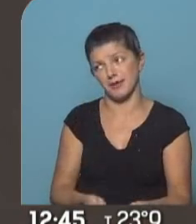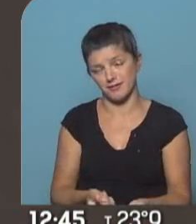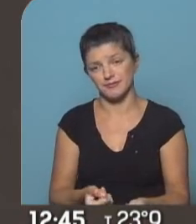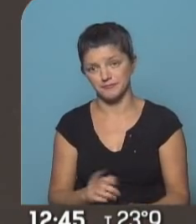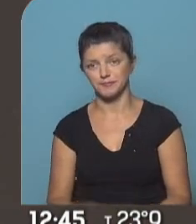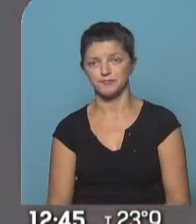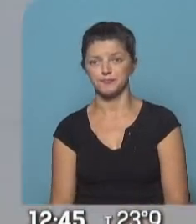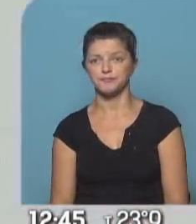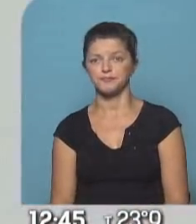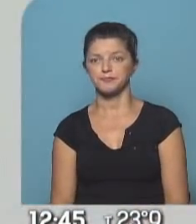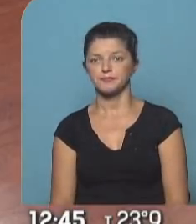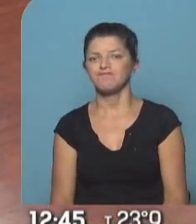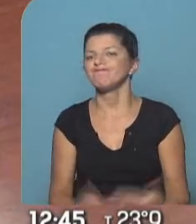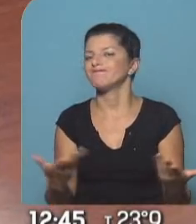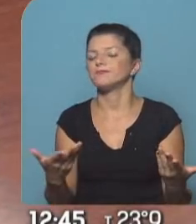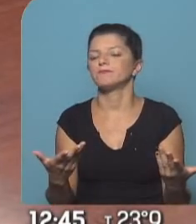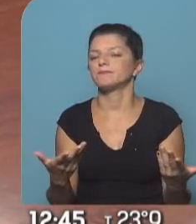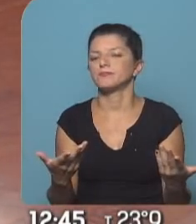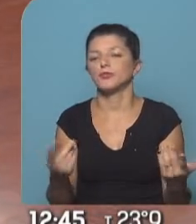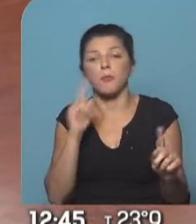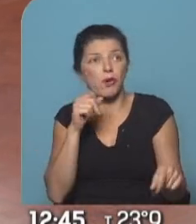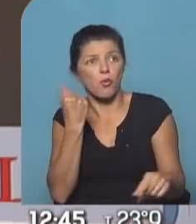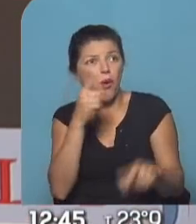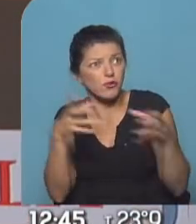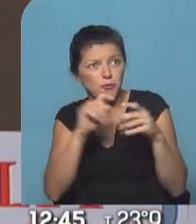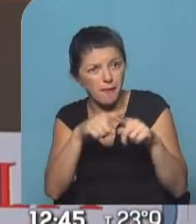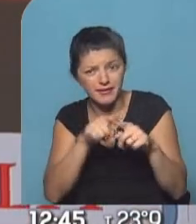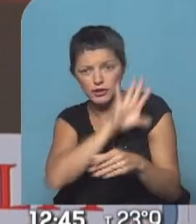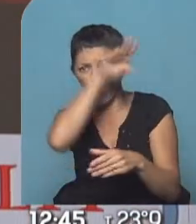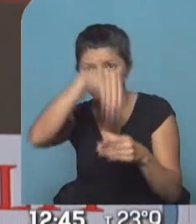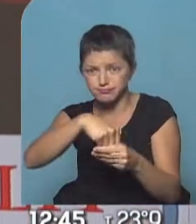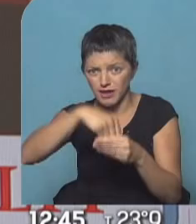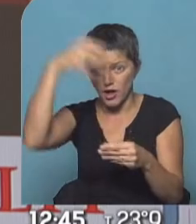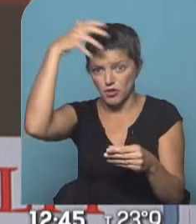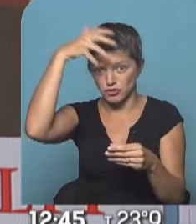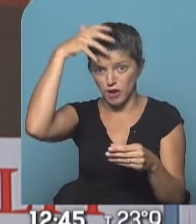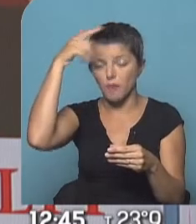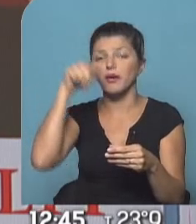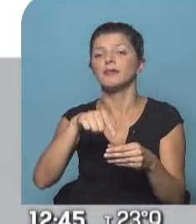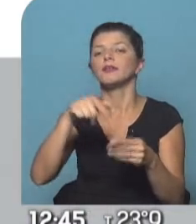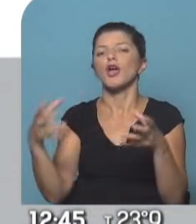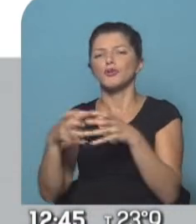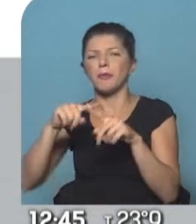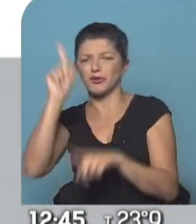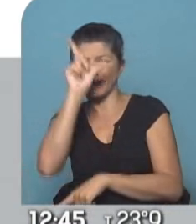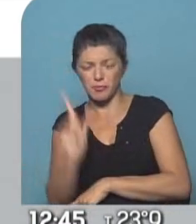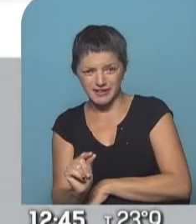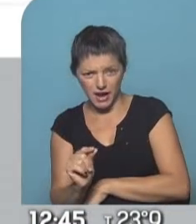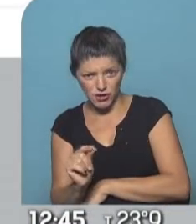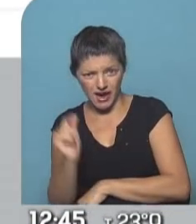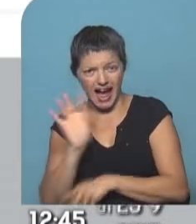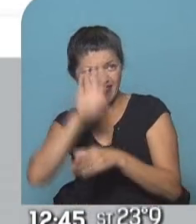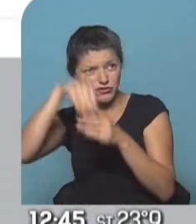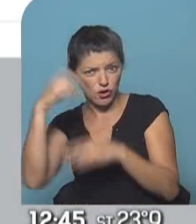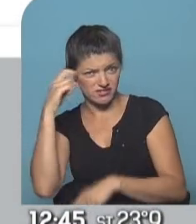eso. Totalmente, no se sabe muy bien a qué partido pertenece, esta es la realidad. Los líderes republicanos en el Congreso te lo dicen ahí mismo, no